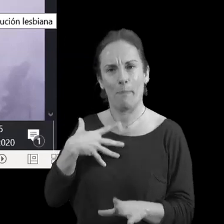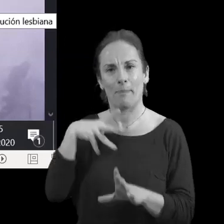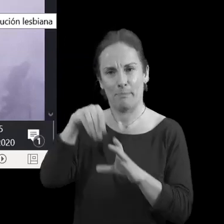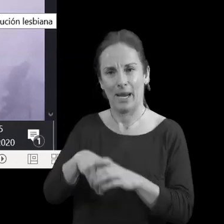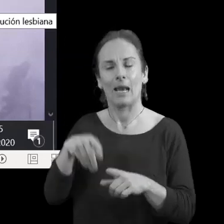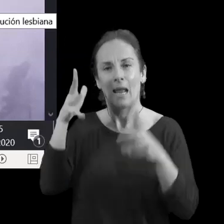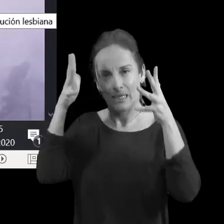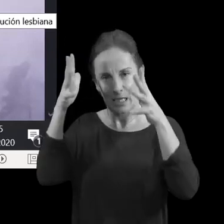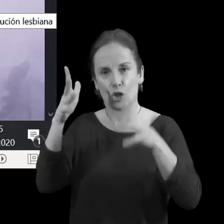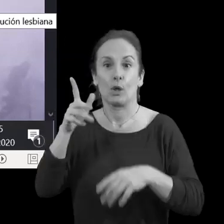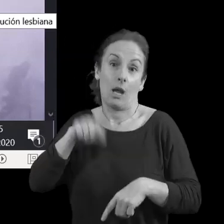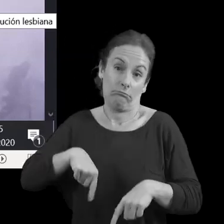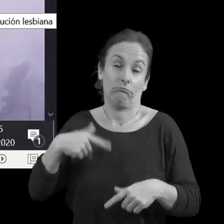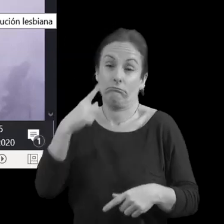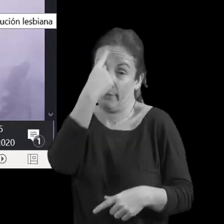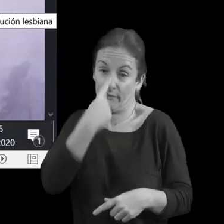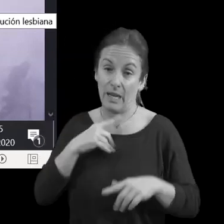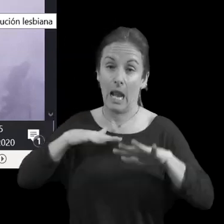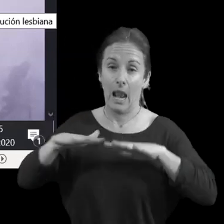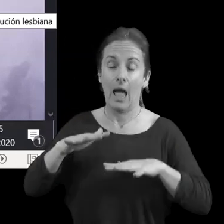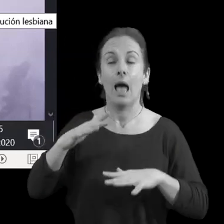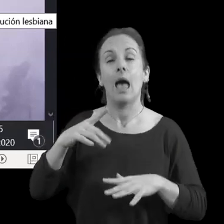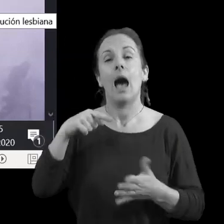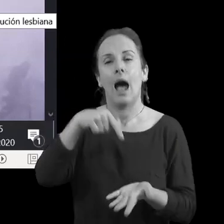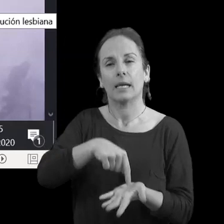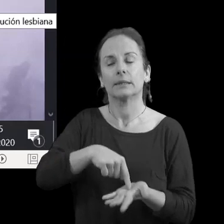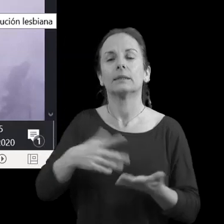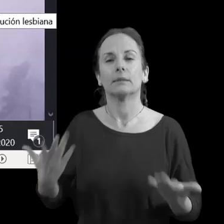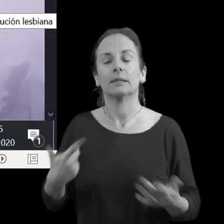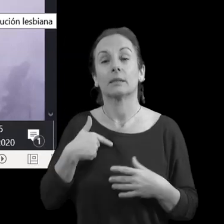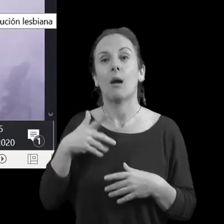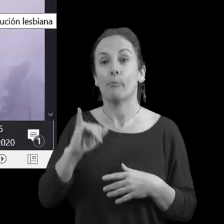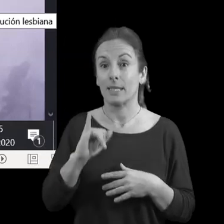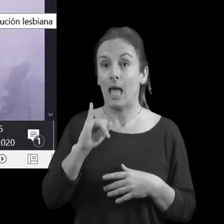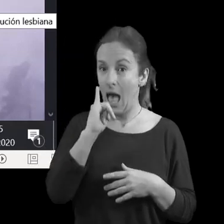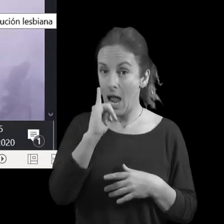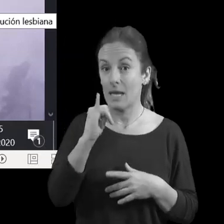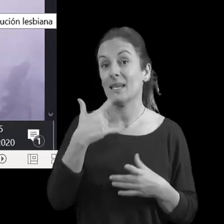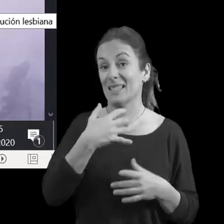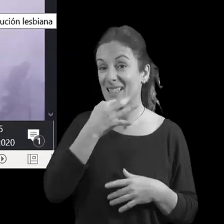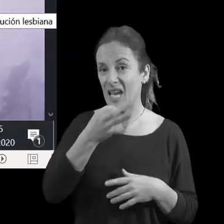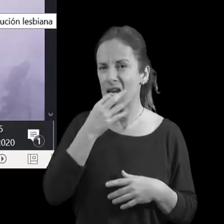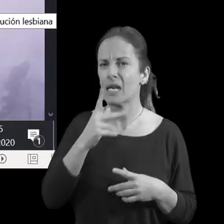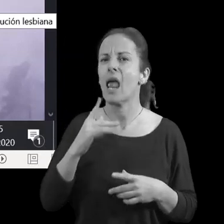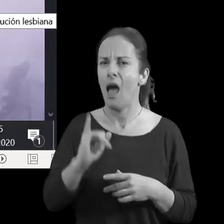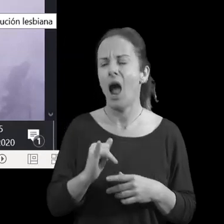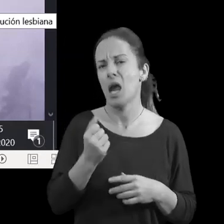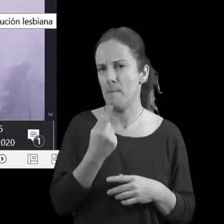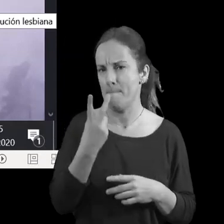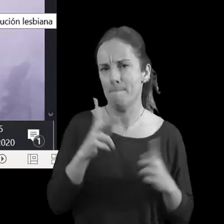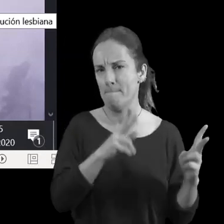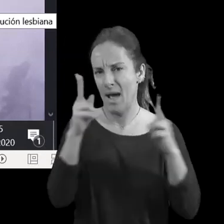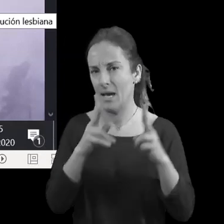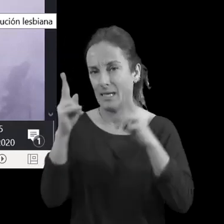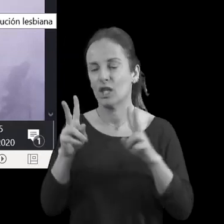bueno, como asesora, ¿no? Que tiene varios capítulos. Hay un capítulo que está dedicado a esto que han titulado La Revolución